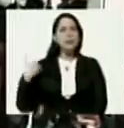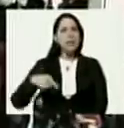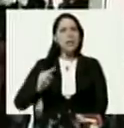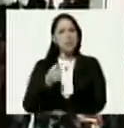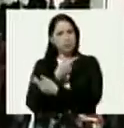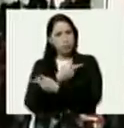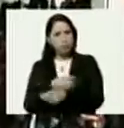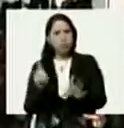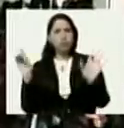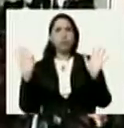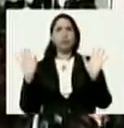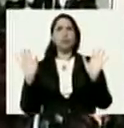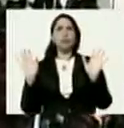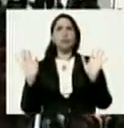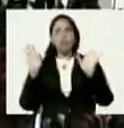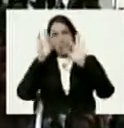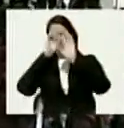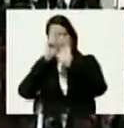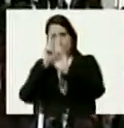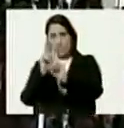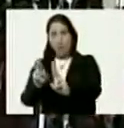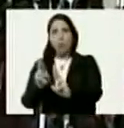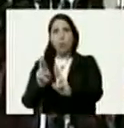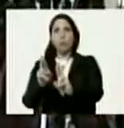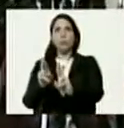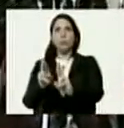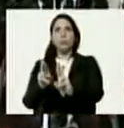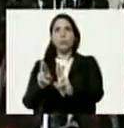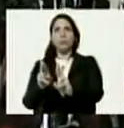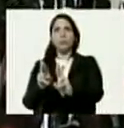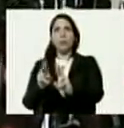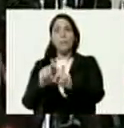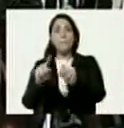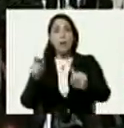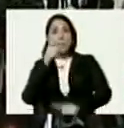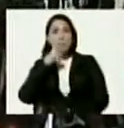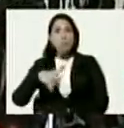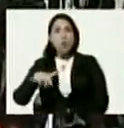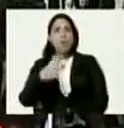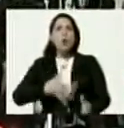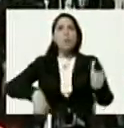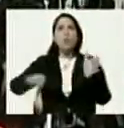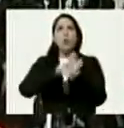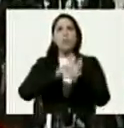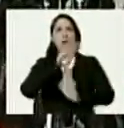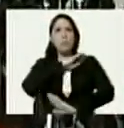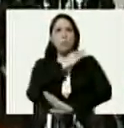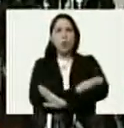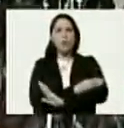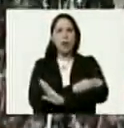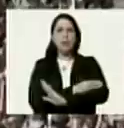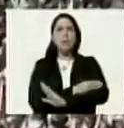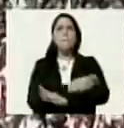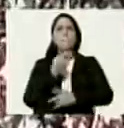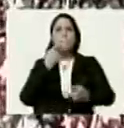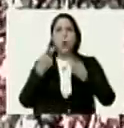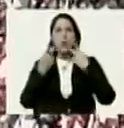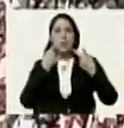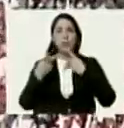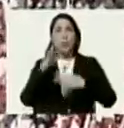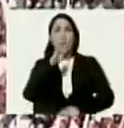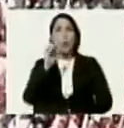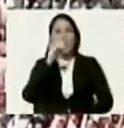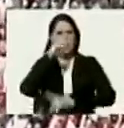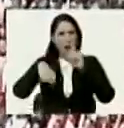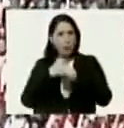dignidad, respeto, y para que el pueblo volviera al poder político? 40